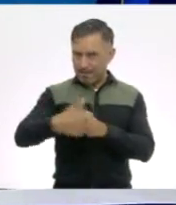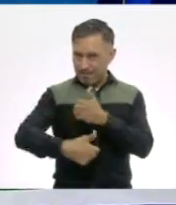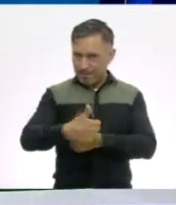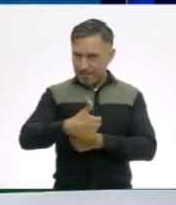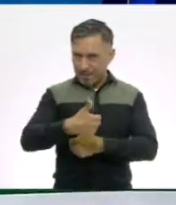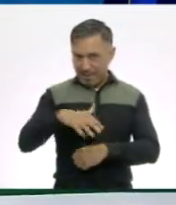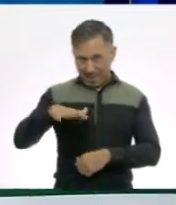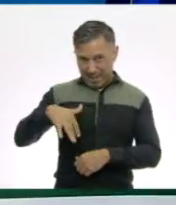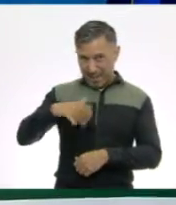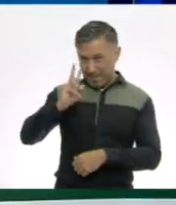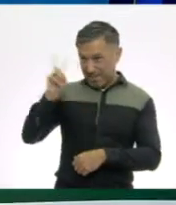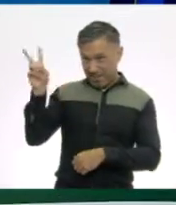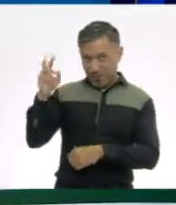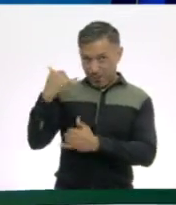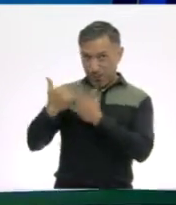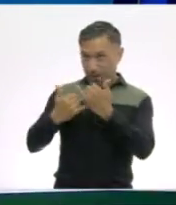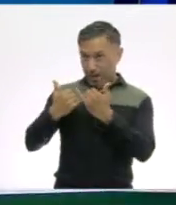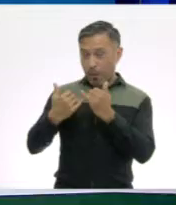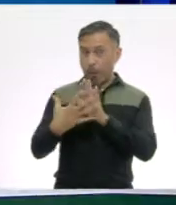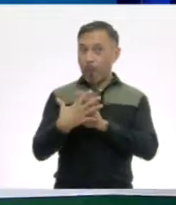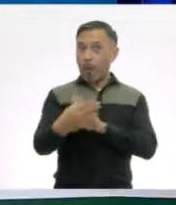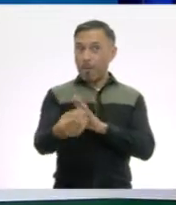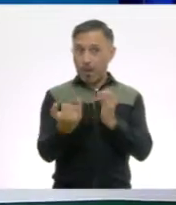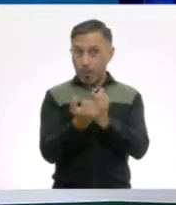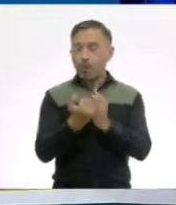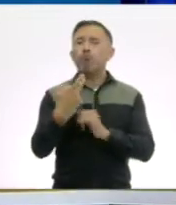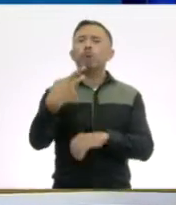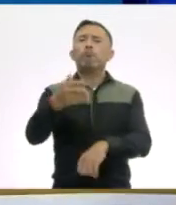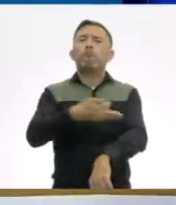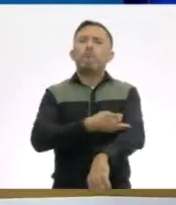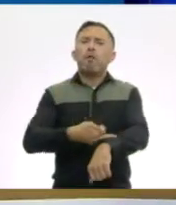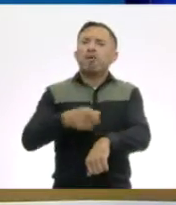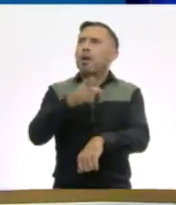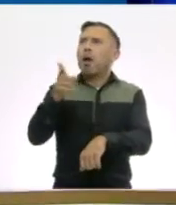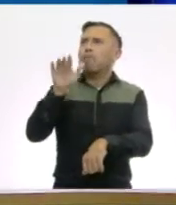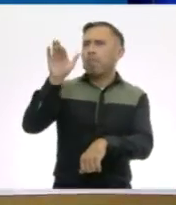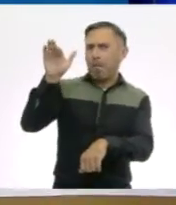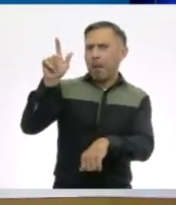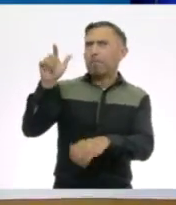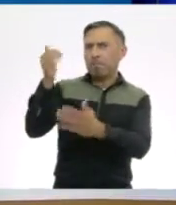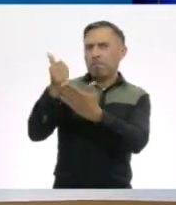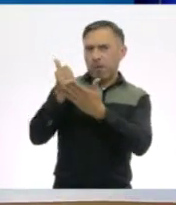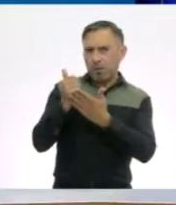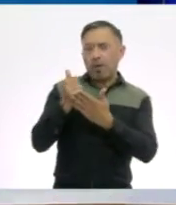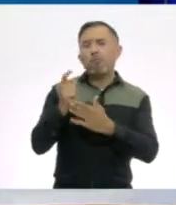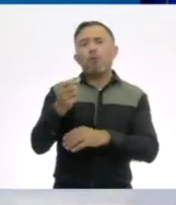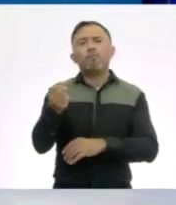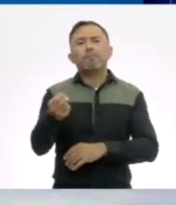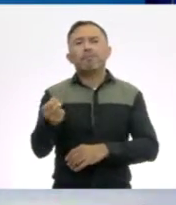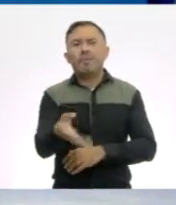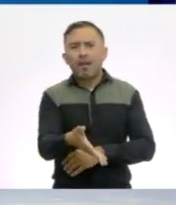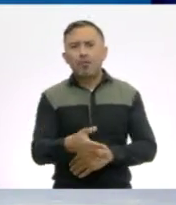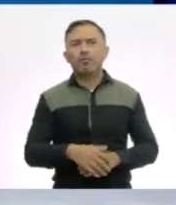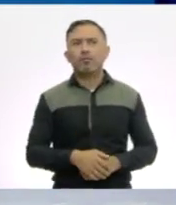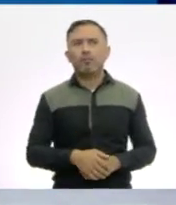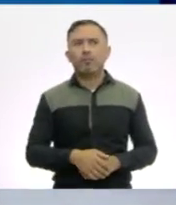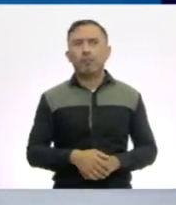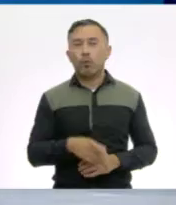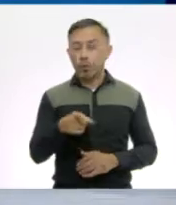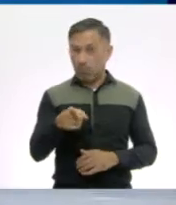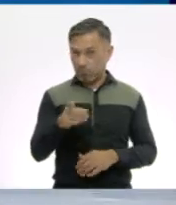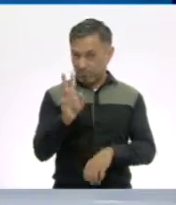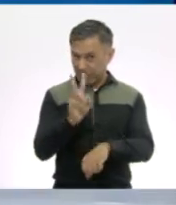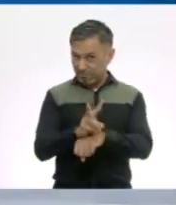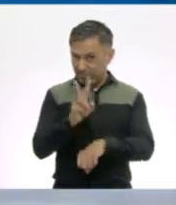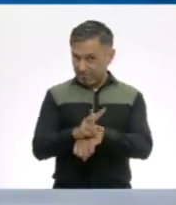ejercicio que nosotros hicimos, invitando a algún familiar. Muy bien. Utilicen su dado, pónganse muy, muy